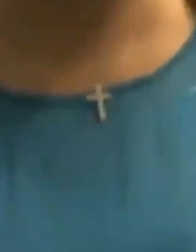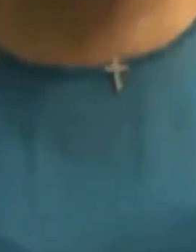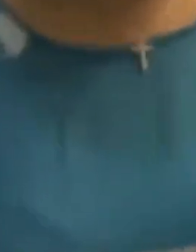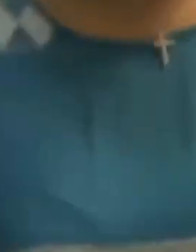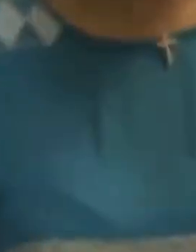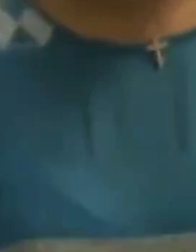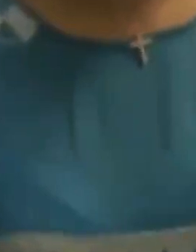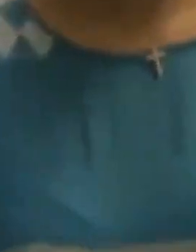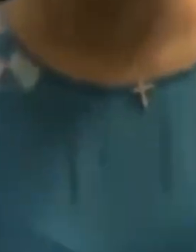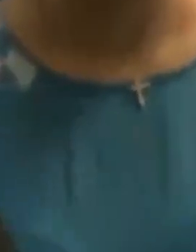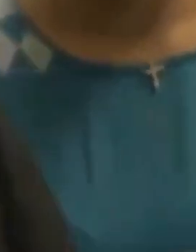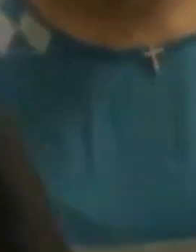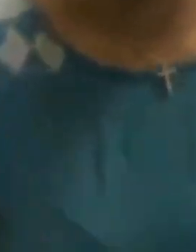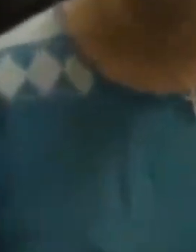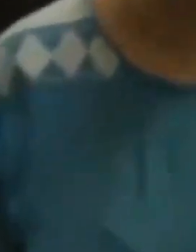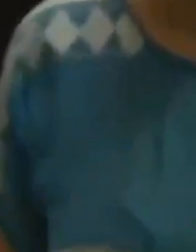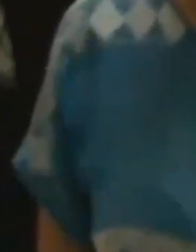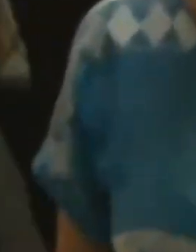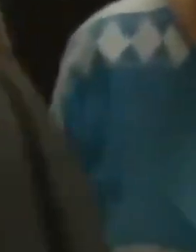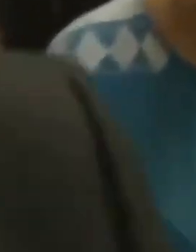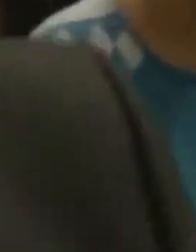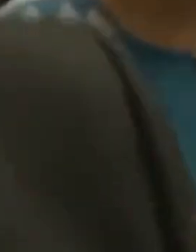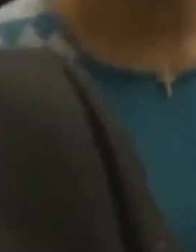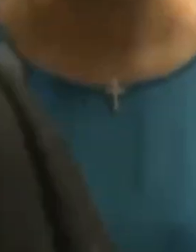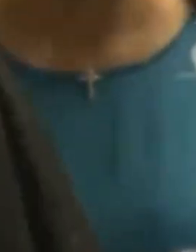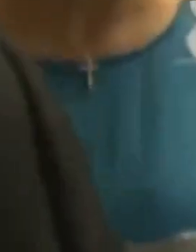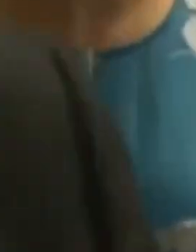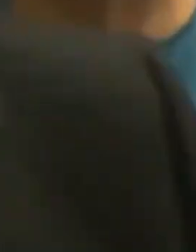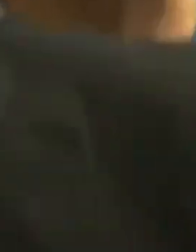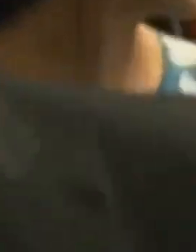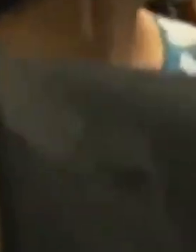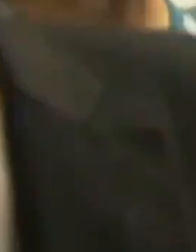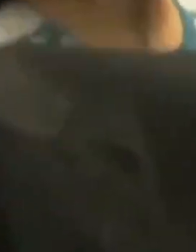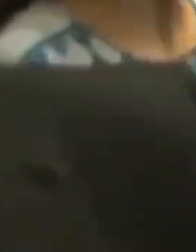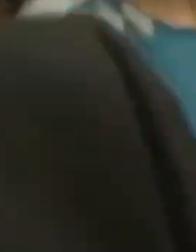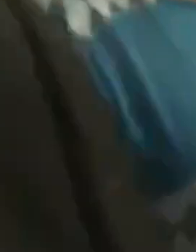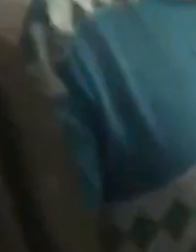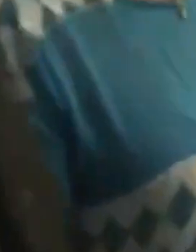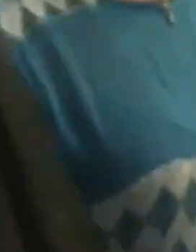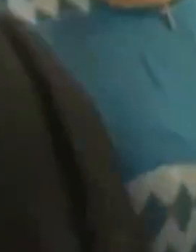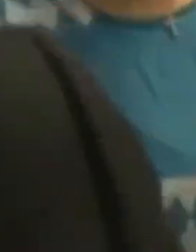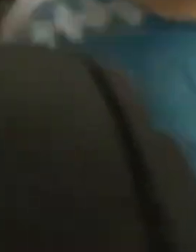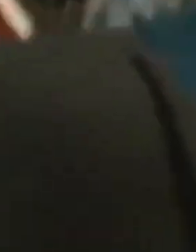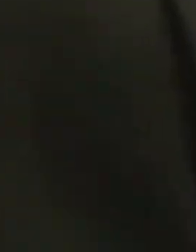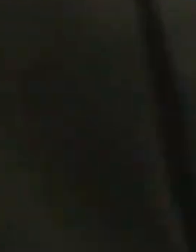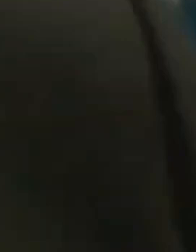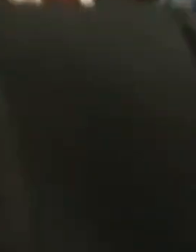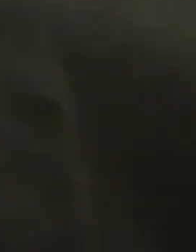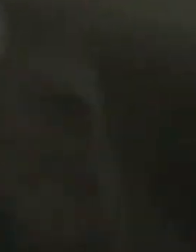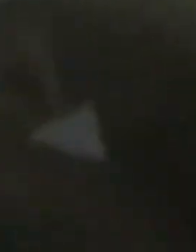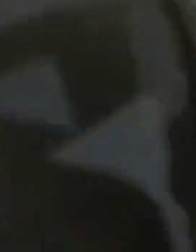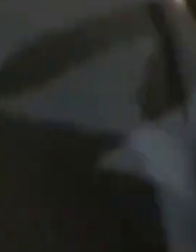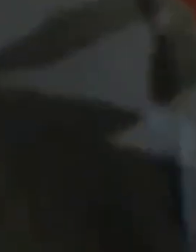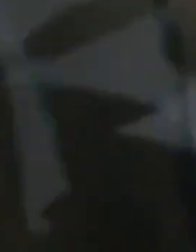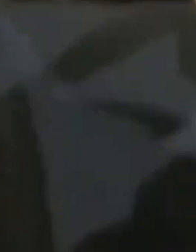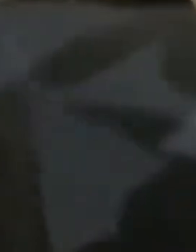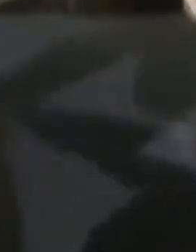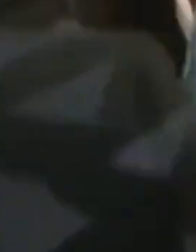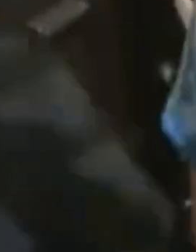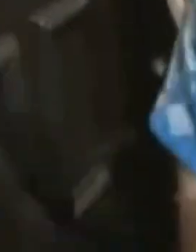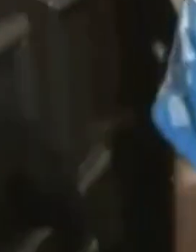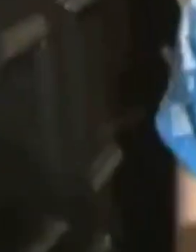importante destacar, se conmemora, se recuerda año con año en el Senado de la República, y por